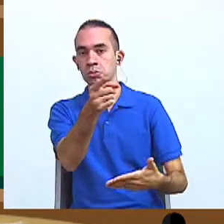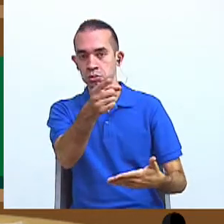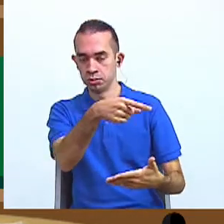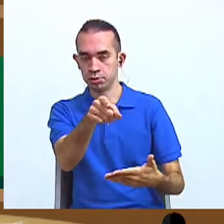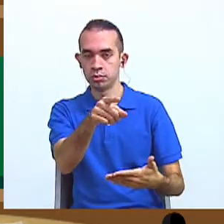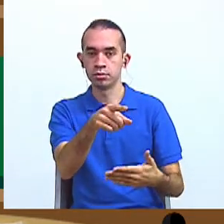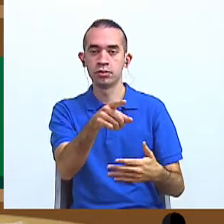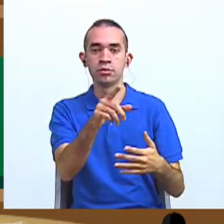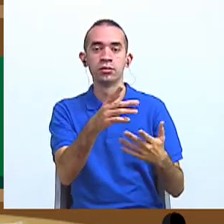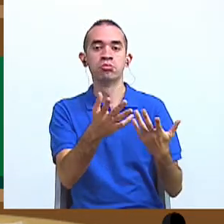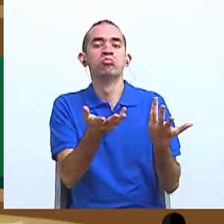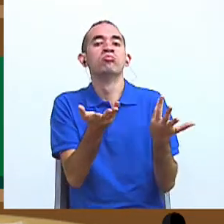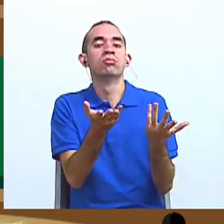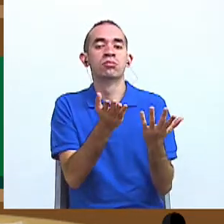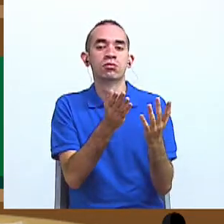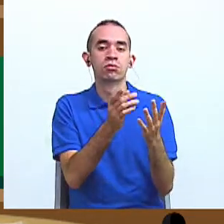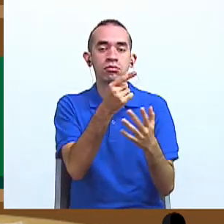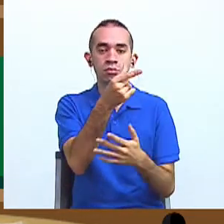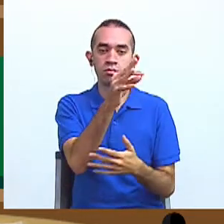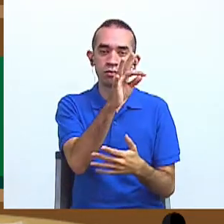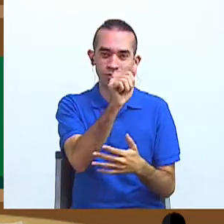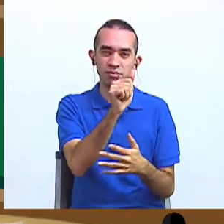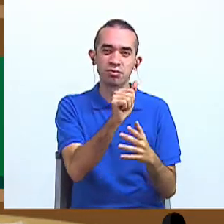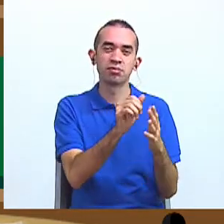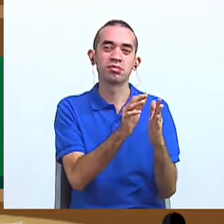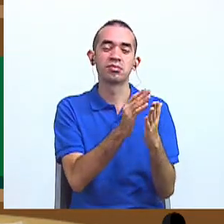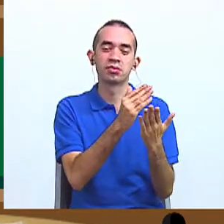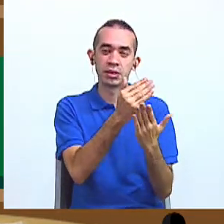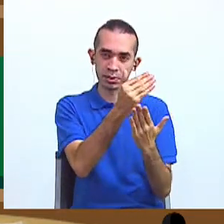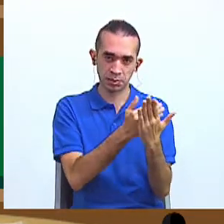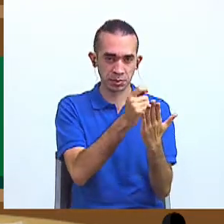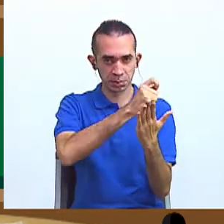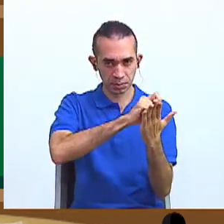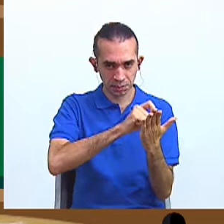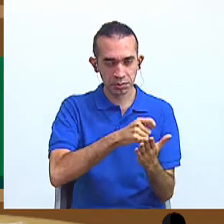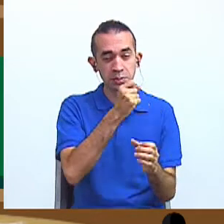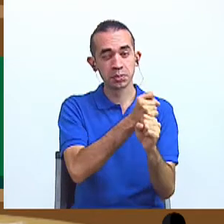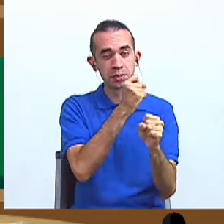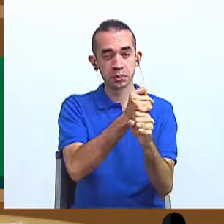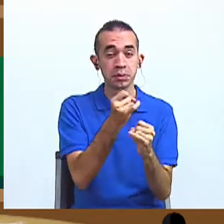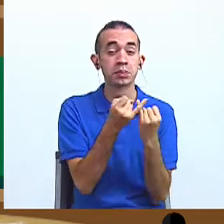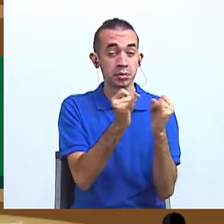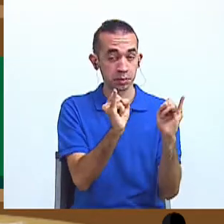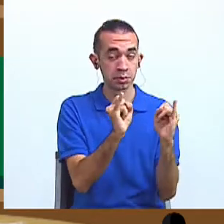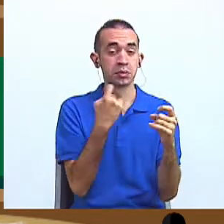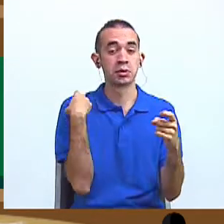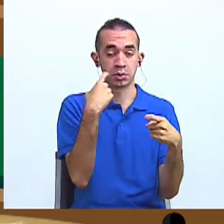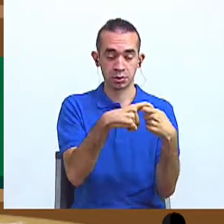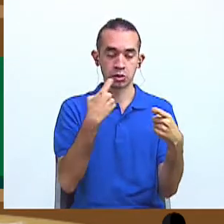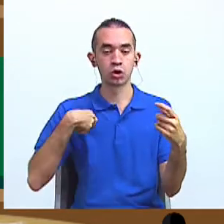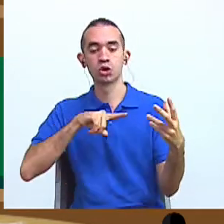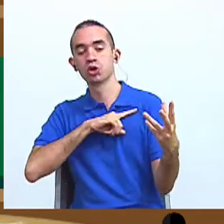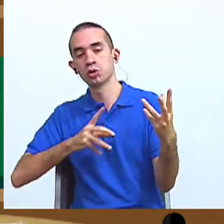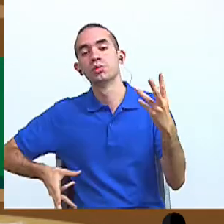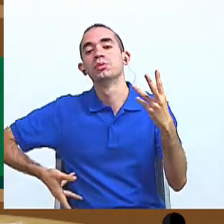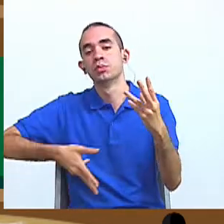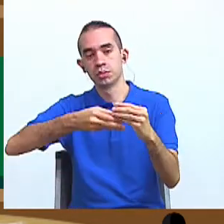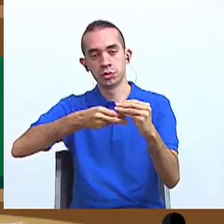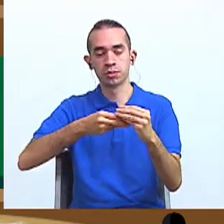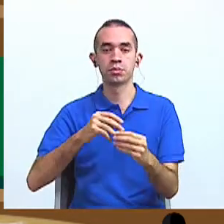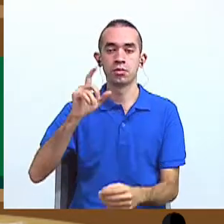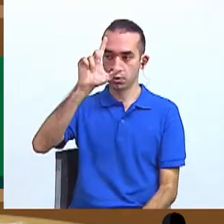jóvenes desarrollan a través de las guías autónomas de español. Sí, todos los lunes a partir de las 11 de la